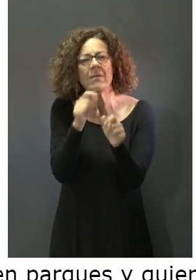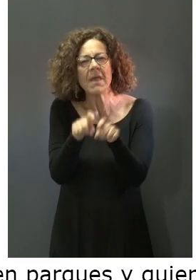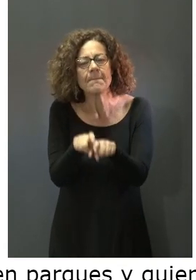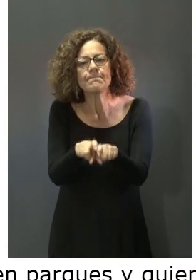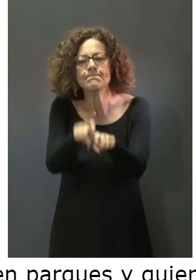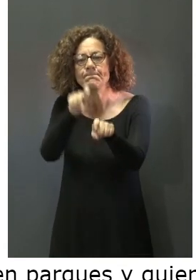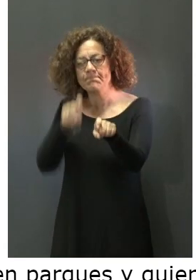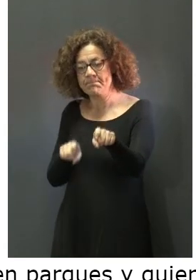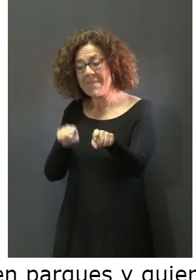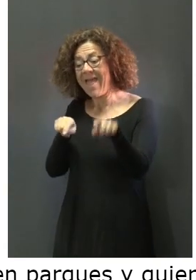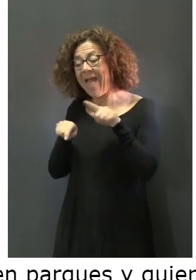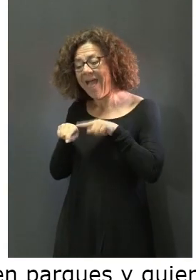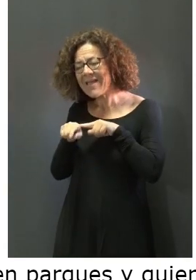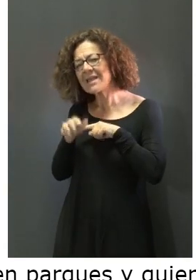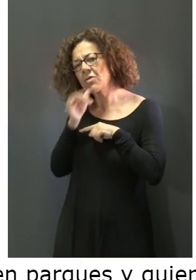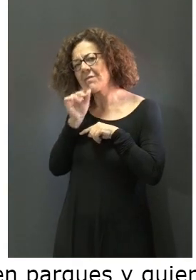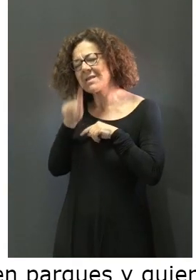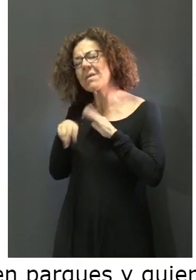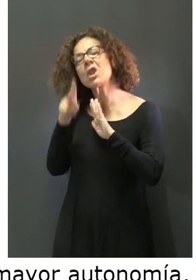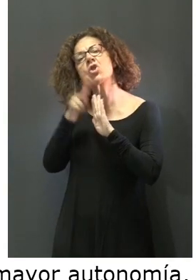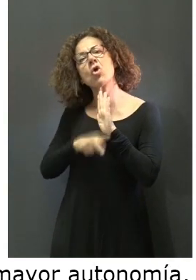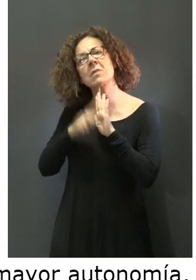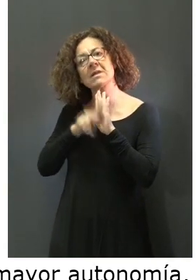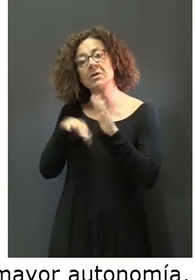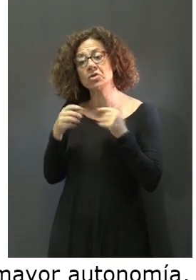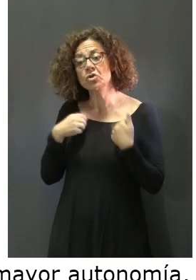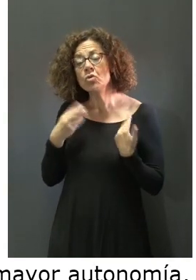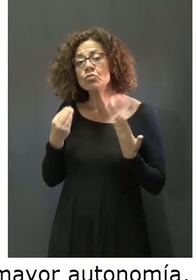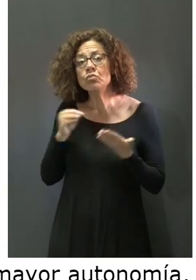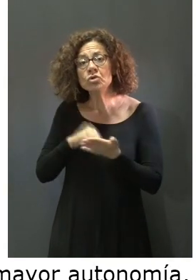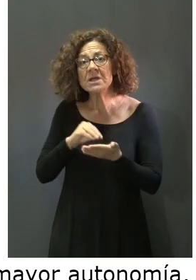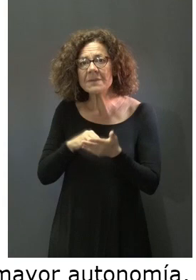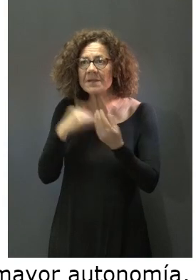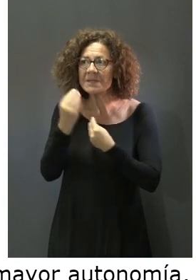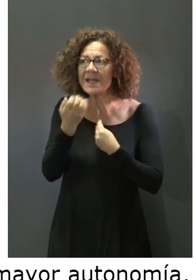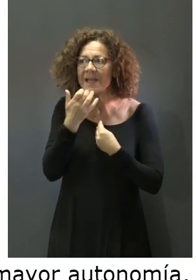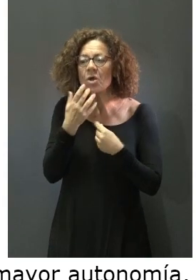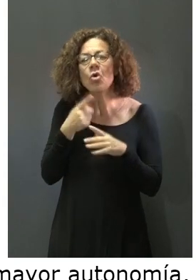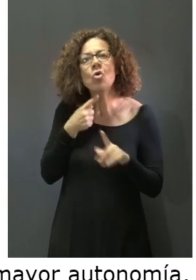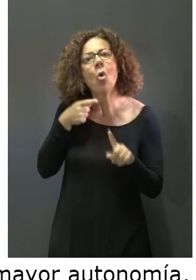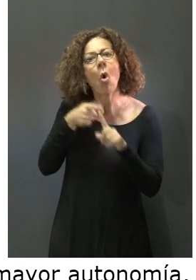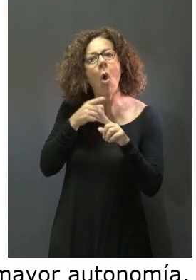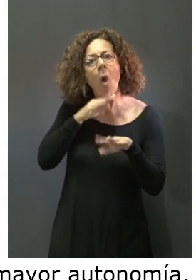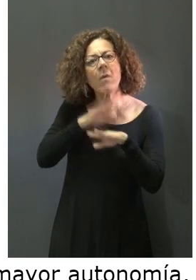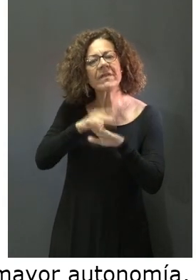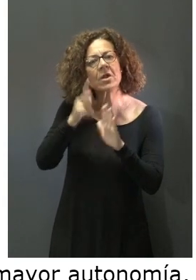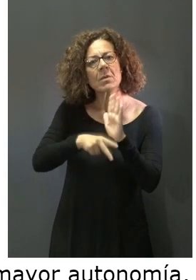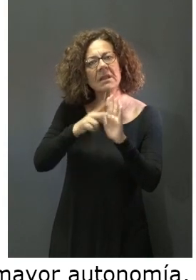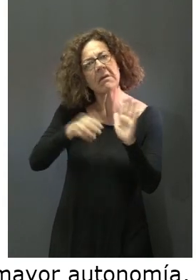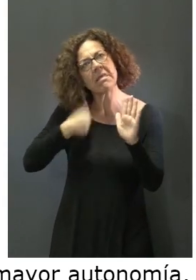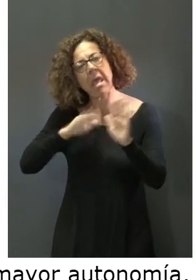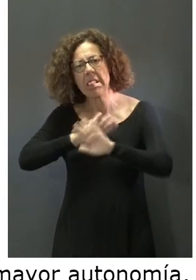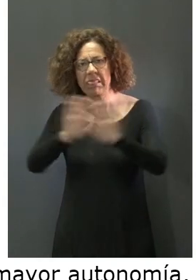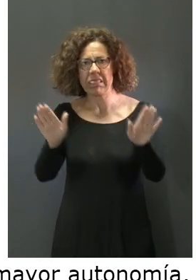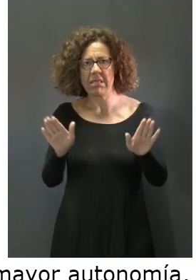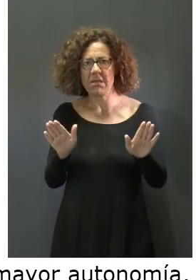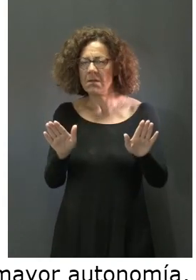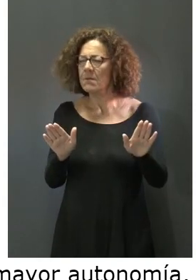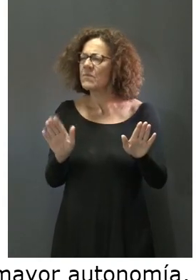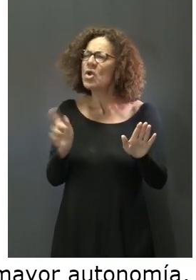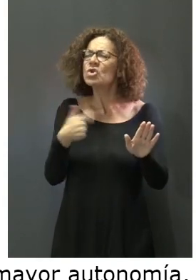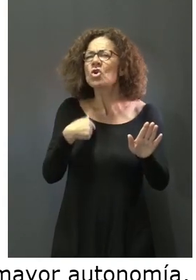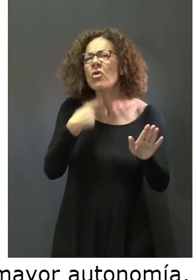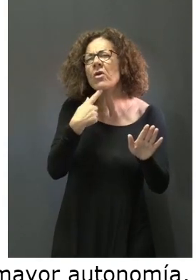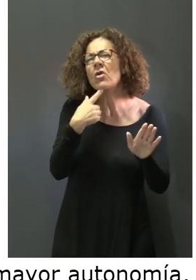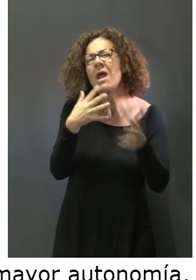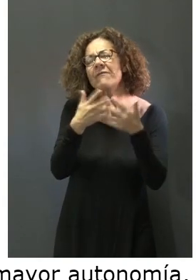está la normativa. Por lo tanto, lo que me enfrento muchas veces es que la gente piensa que con aplicar la normativa es suficiente. Yo no digo la frase